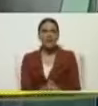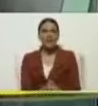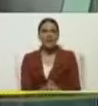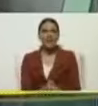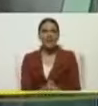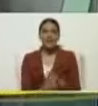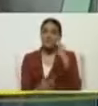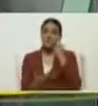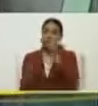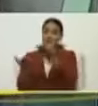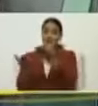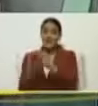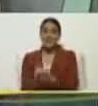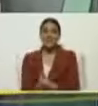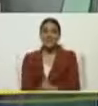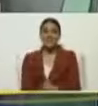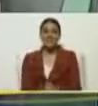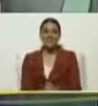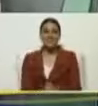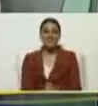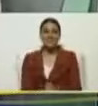Mira, ya estuve.